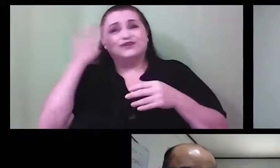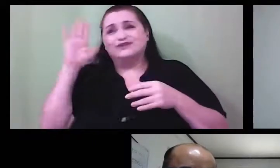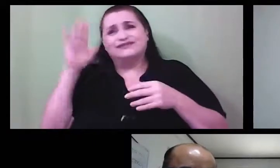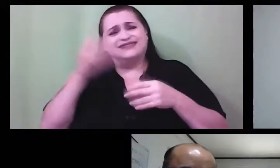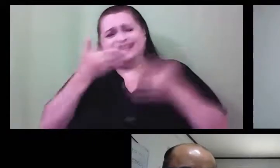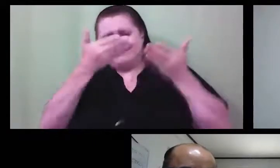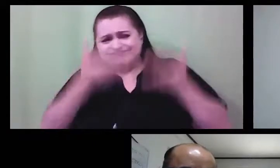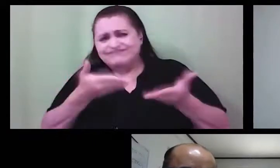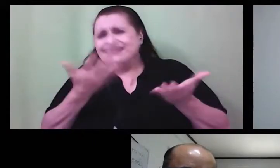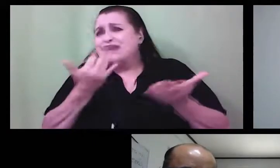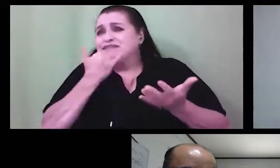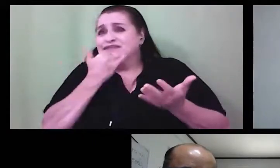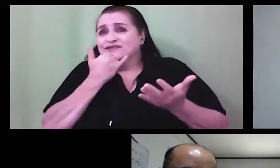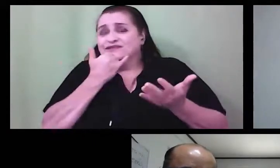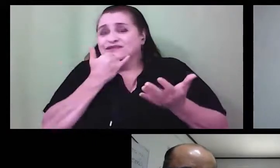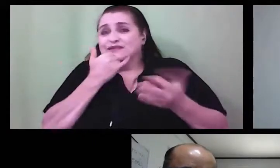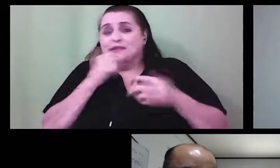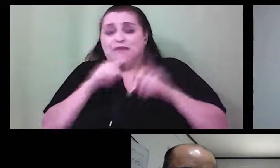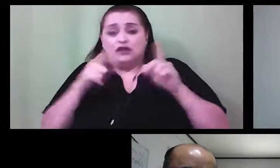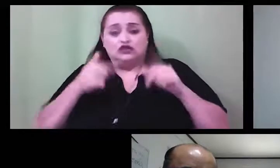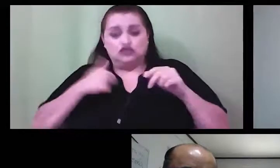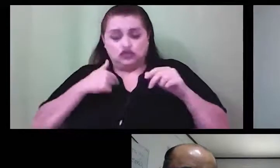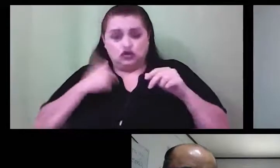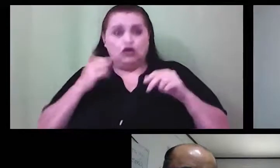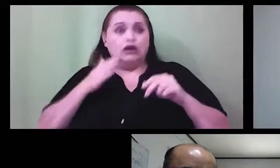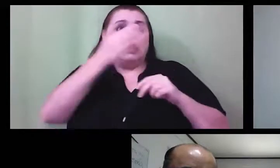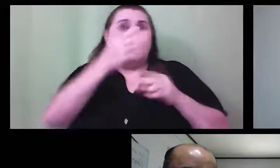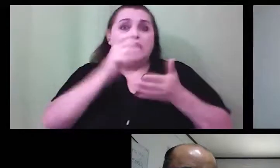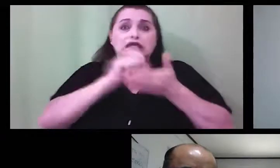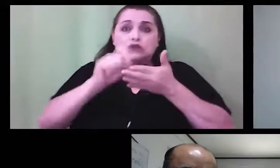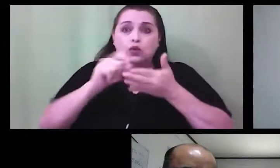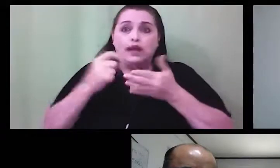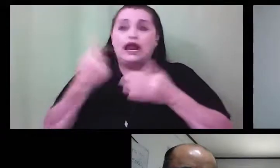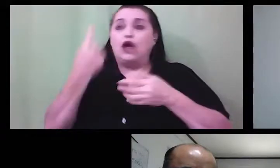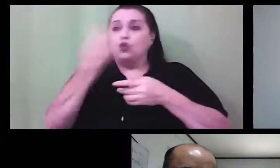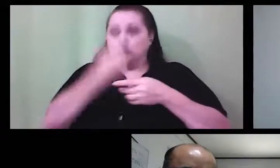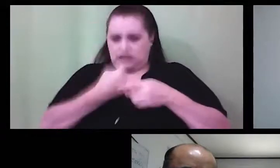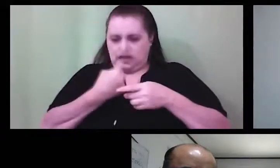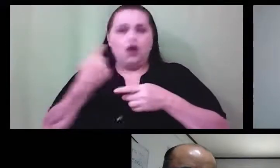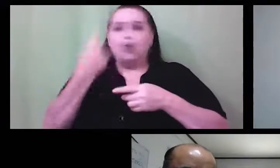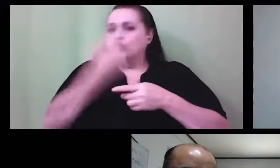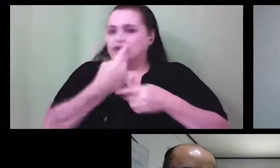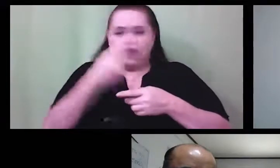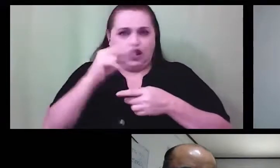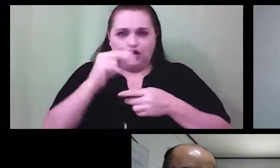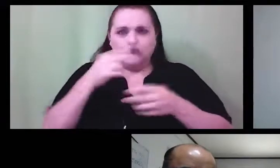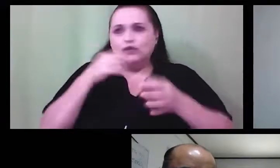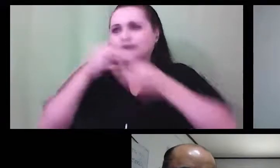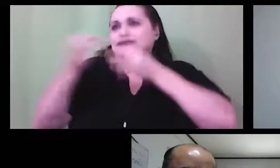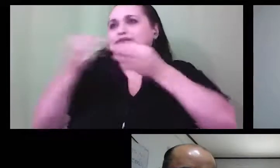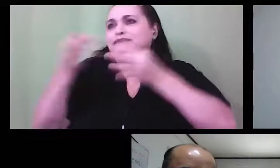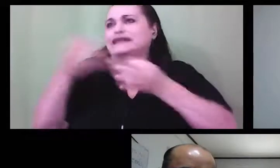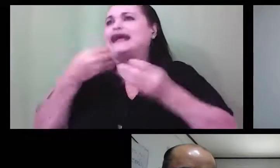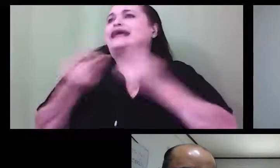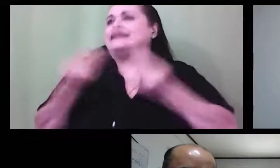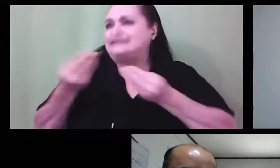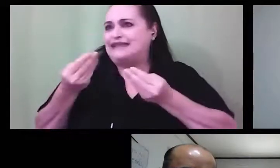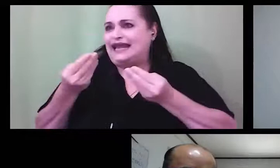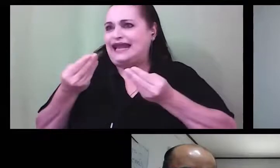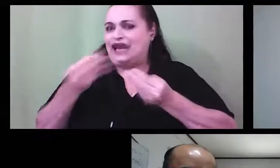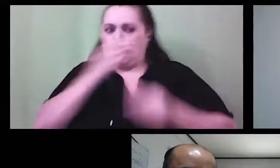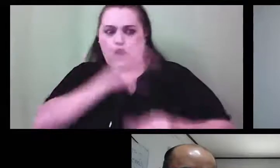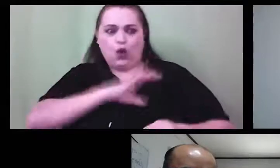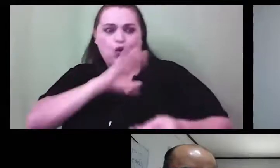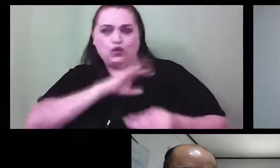qué sucedería, pero yo tenía que ir a la escuela de día por medio a explicarle qué hacer con esta conducta que